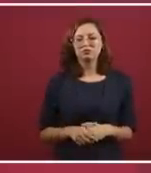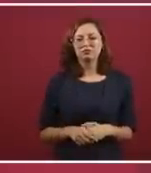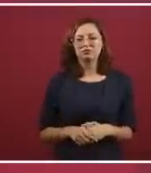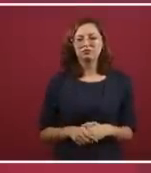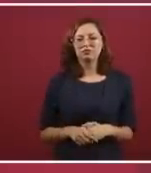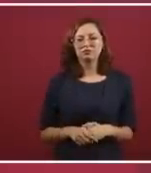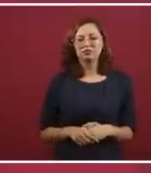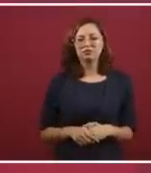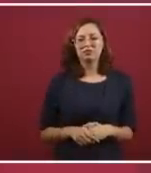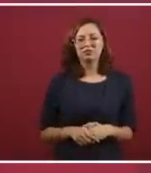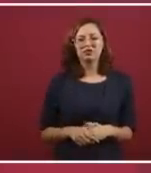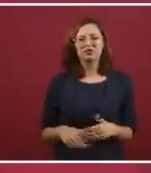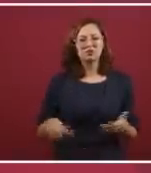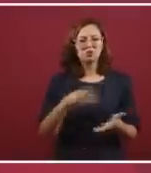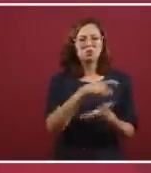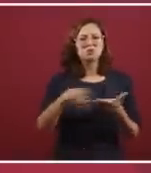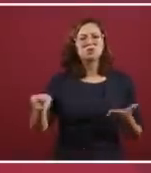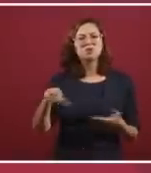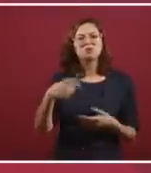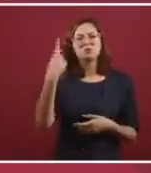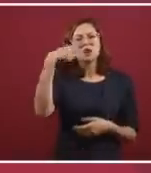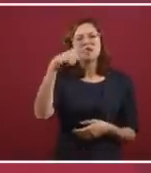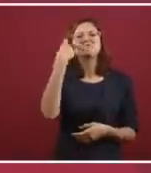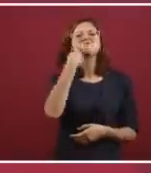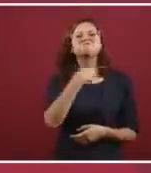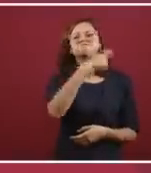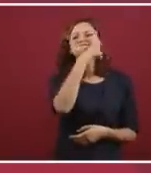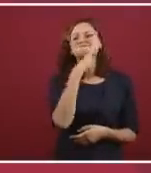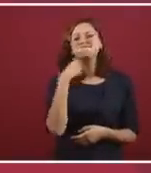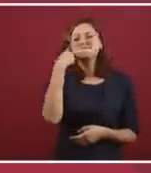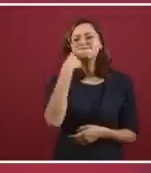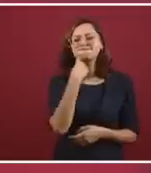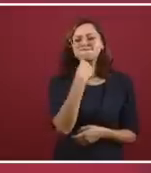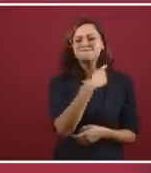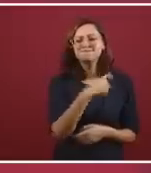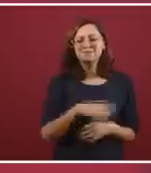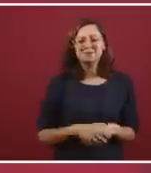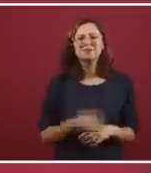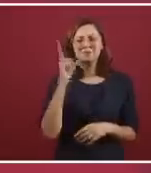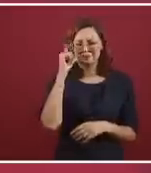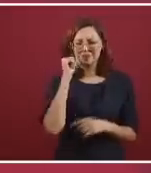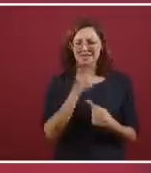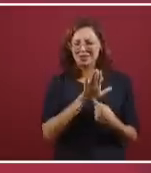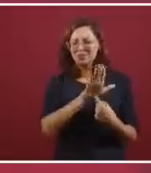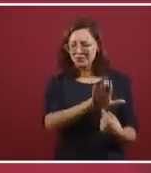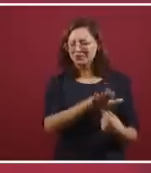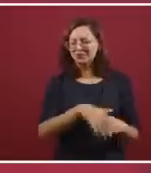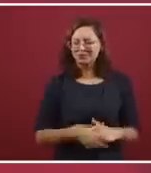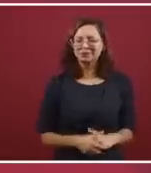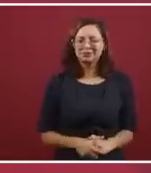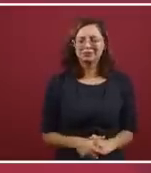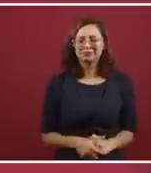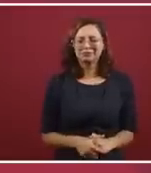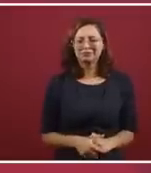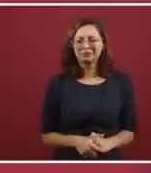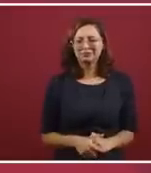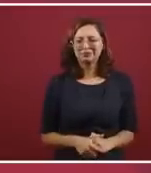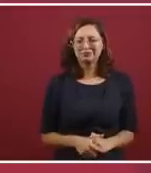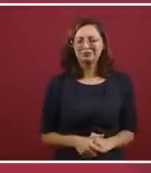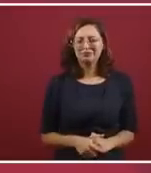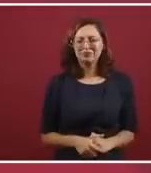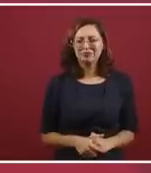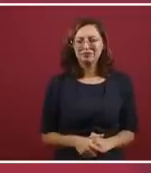cepillos navajas de rasurar el mediano nos vamos d